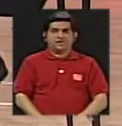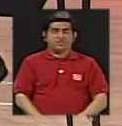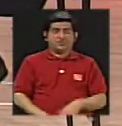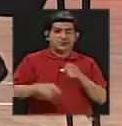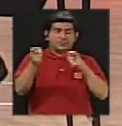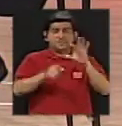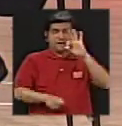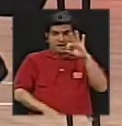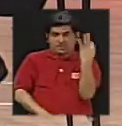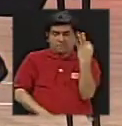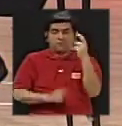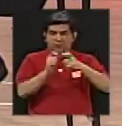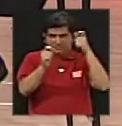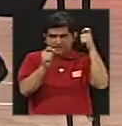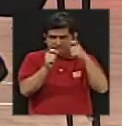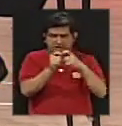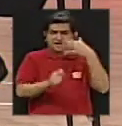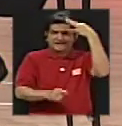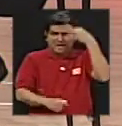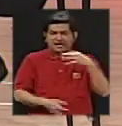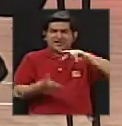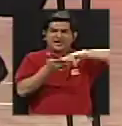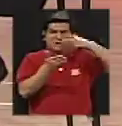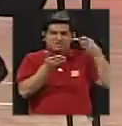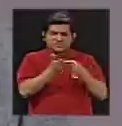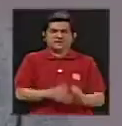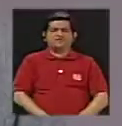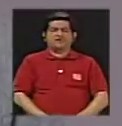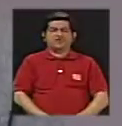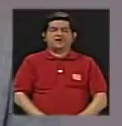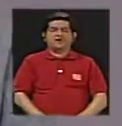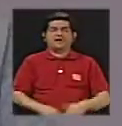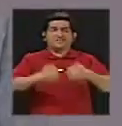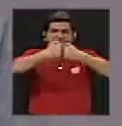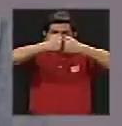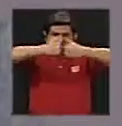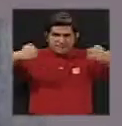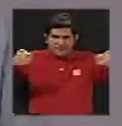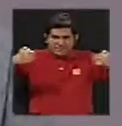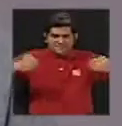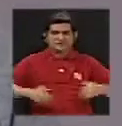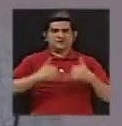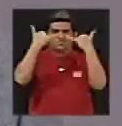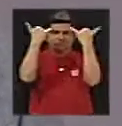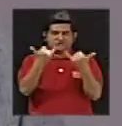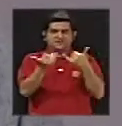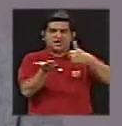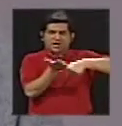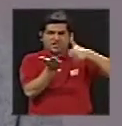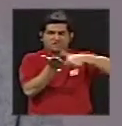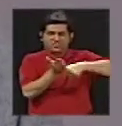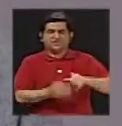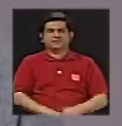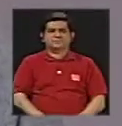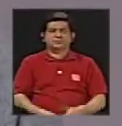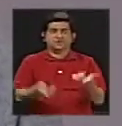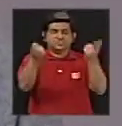una determinada manera y que me parece que significa un parteaguas que se expresa ya en las elecciones